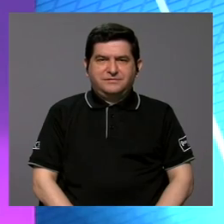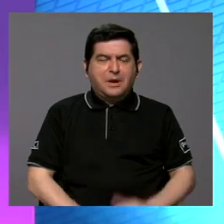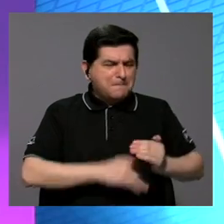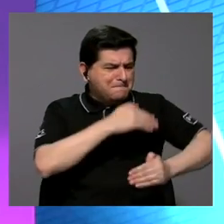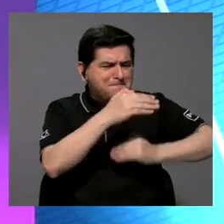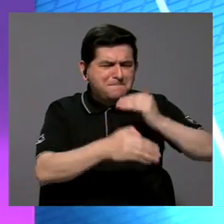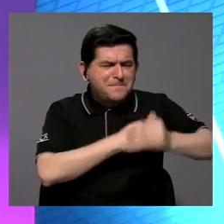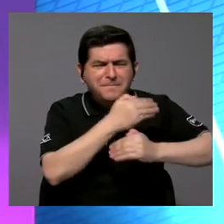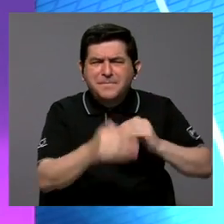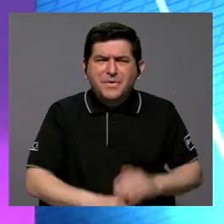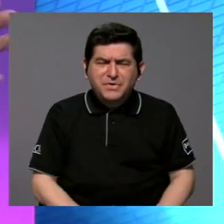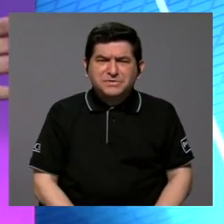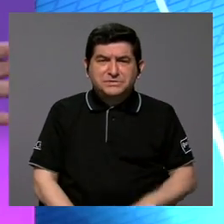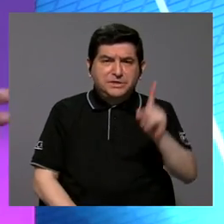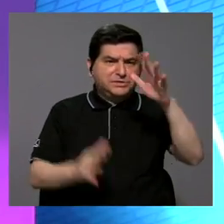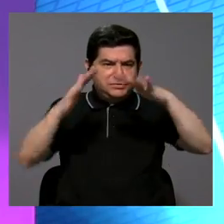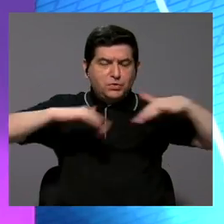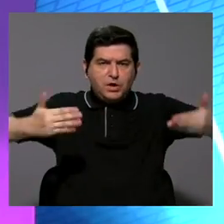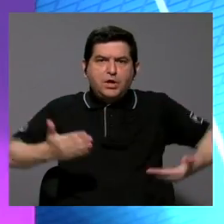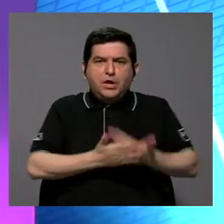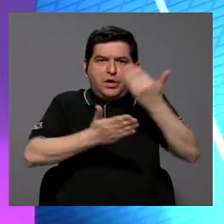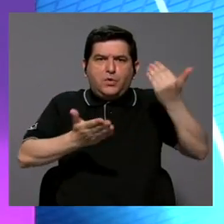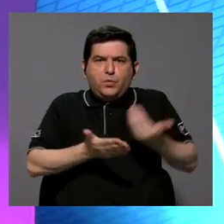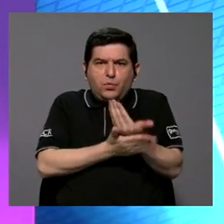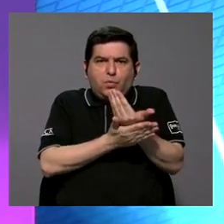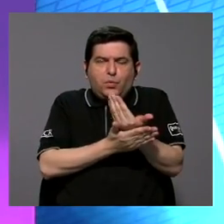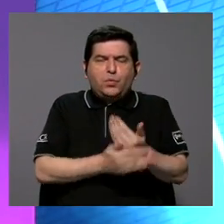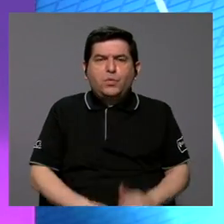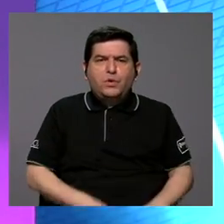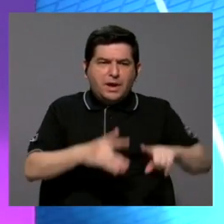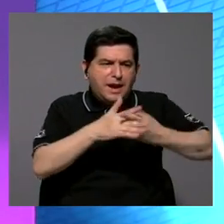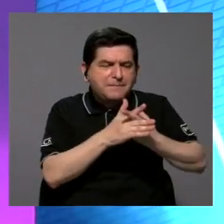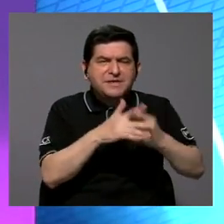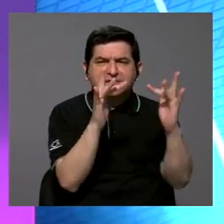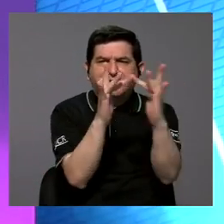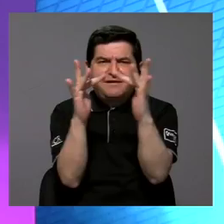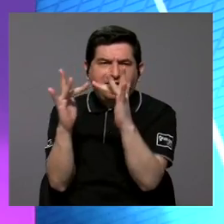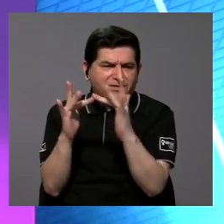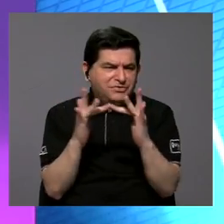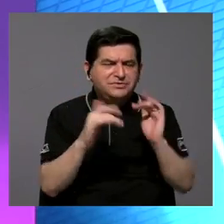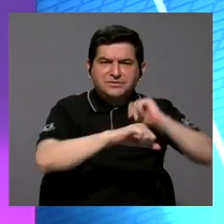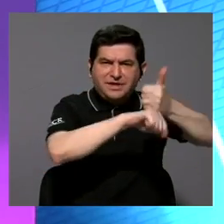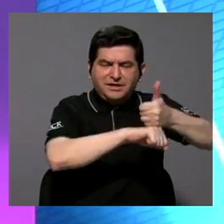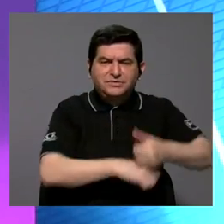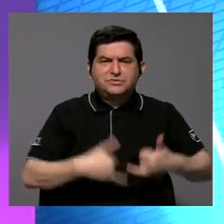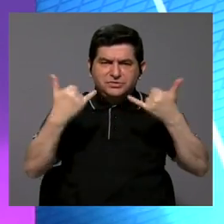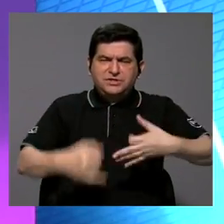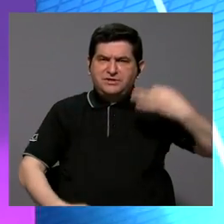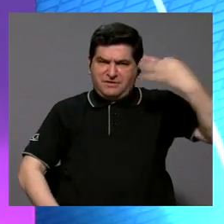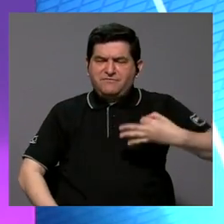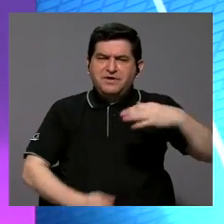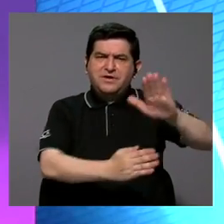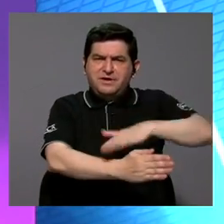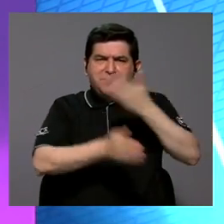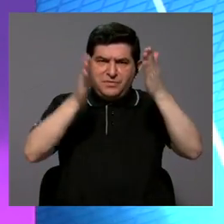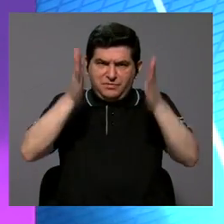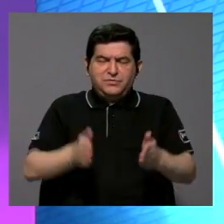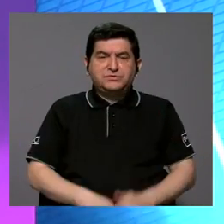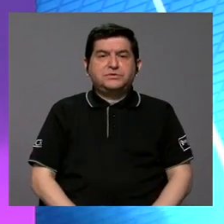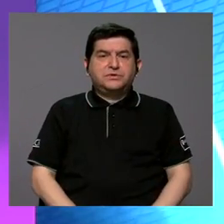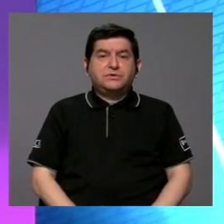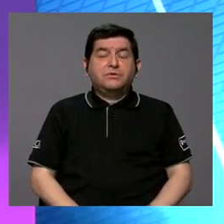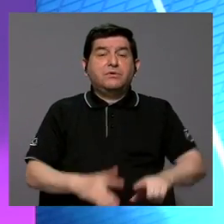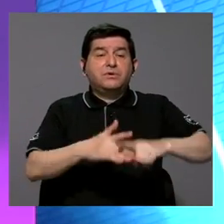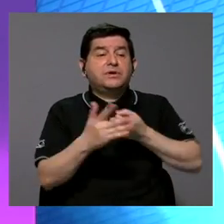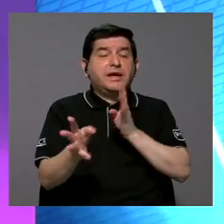ese proceso de, en un ambiente nuevo, empezar a hacer enlaces y ya consolidarte como músico y ya